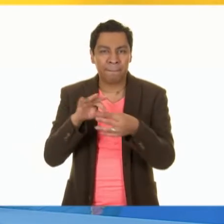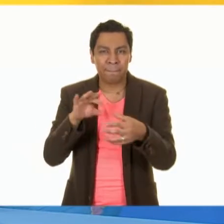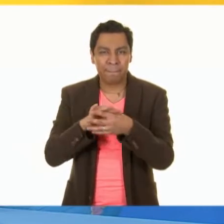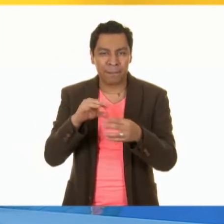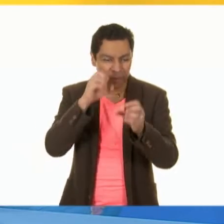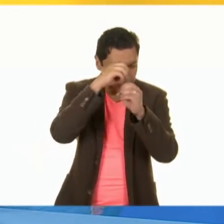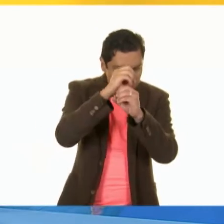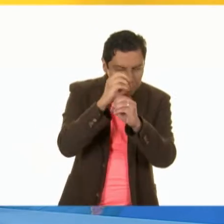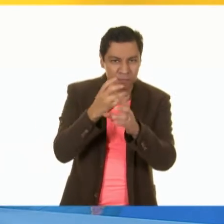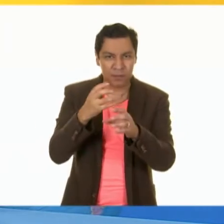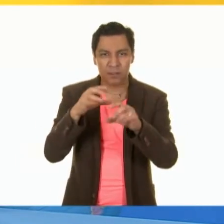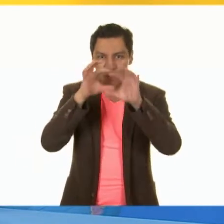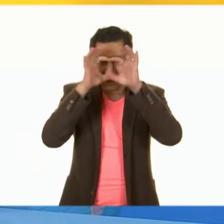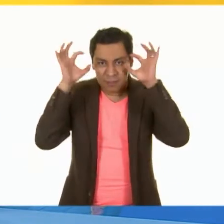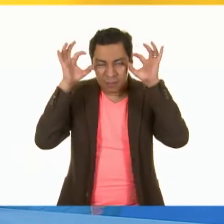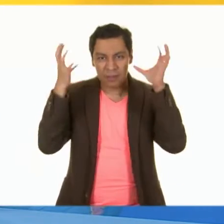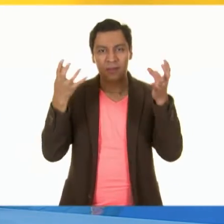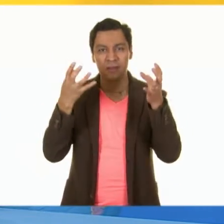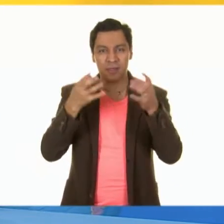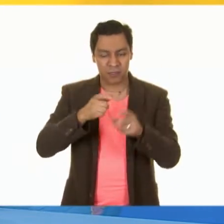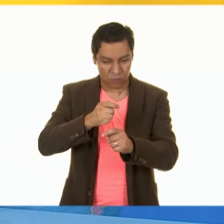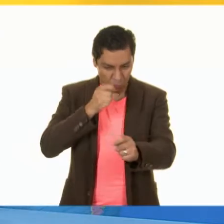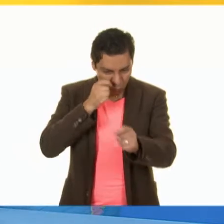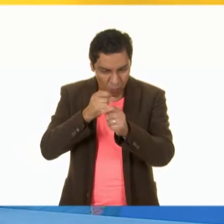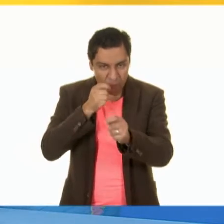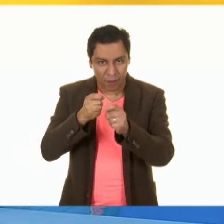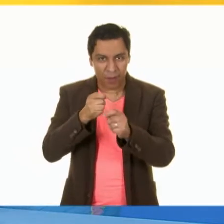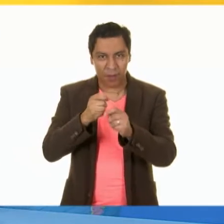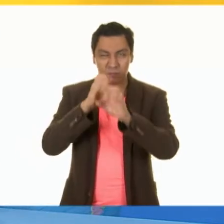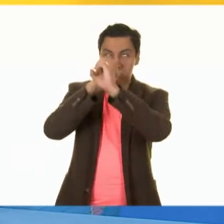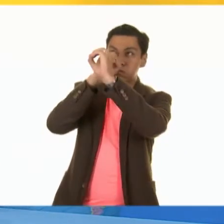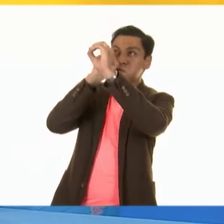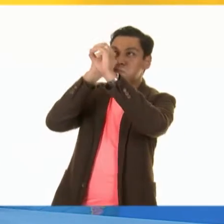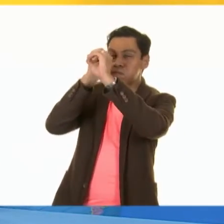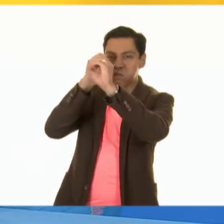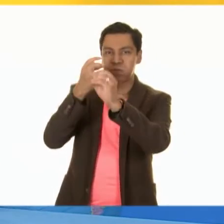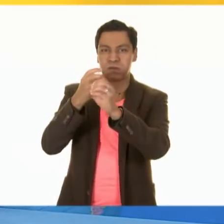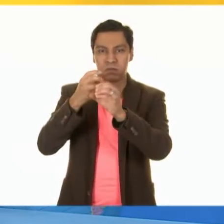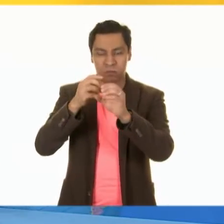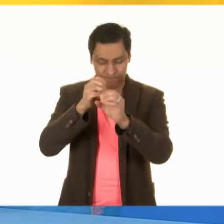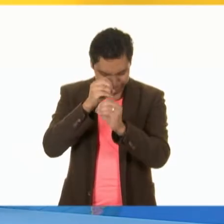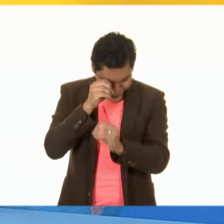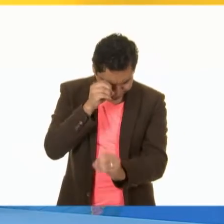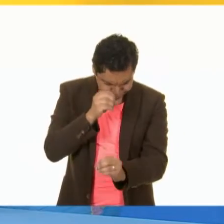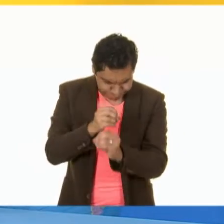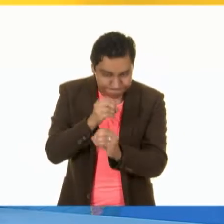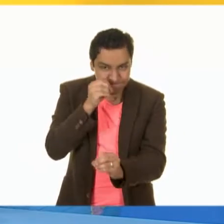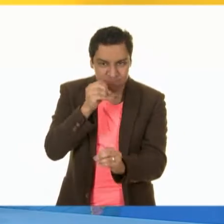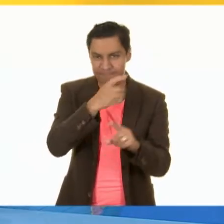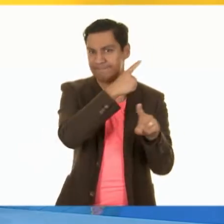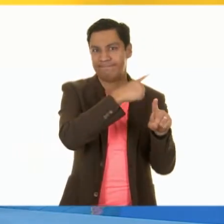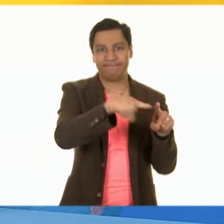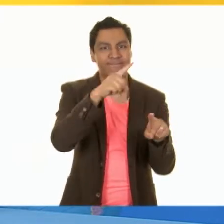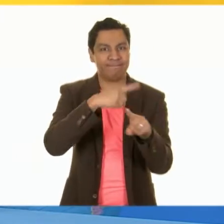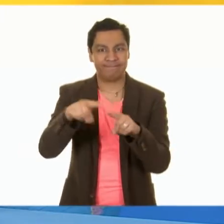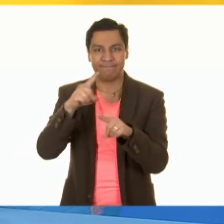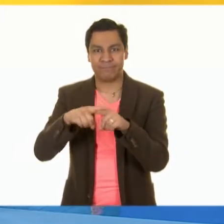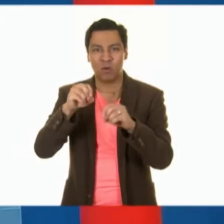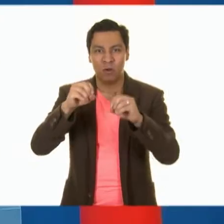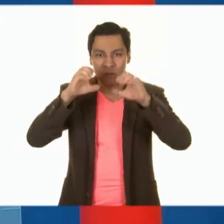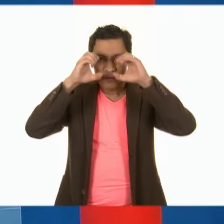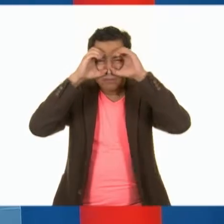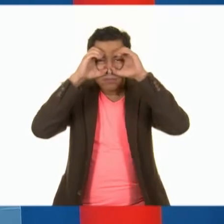ópticos. Lentes, anteojos, lupas, periscopios, microscopios, telescopios y